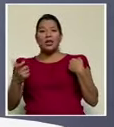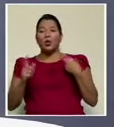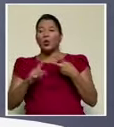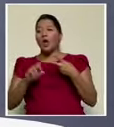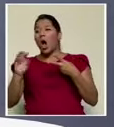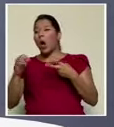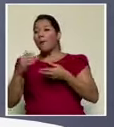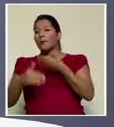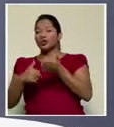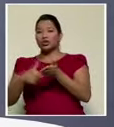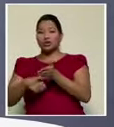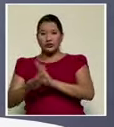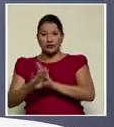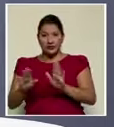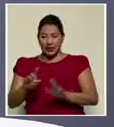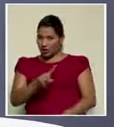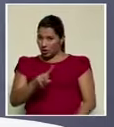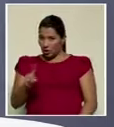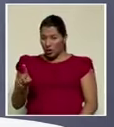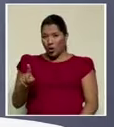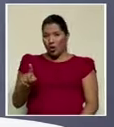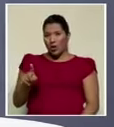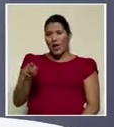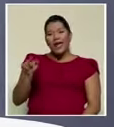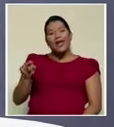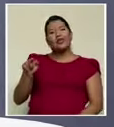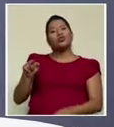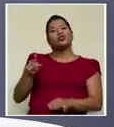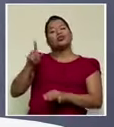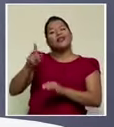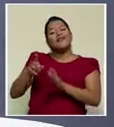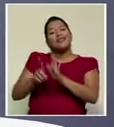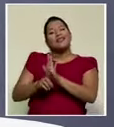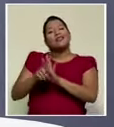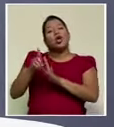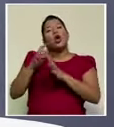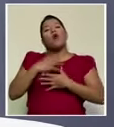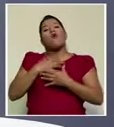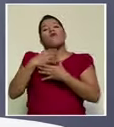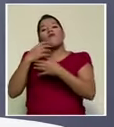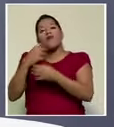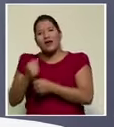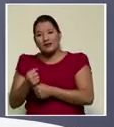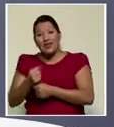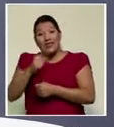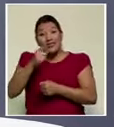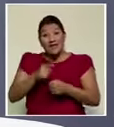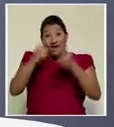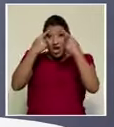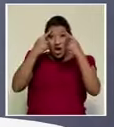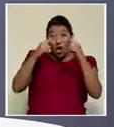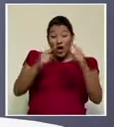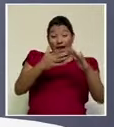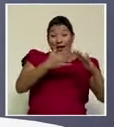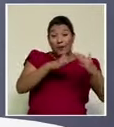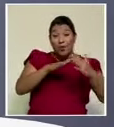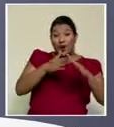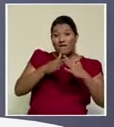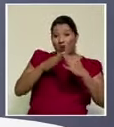El bien más preciado que producen es confianza, es credibilidad, que no es poca